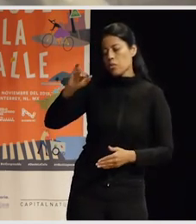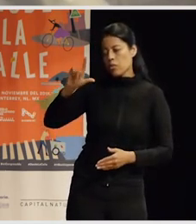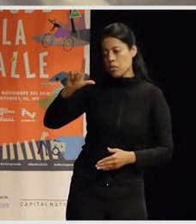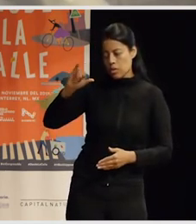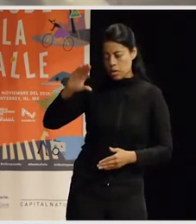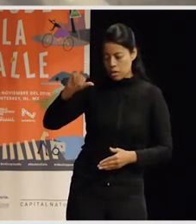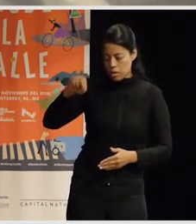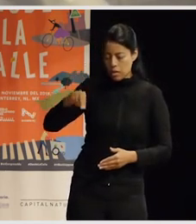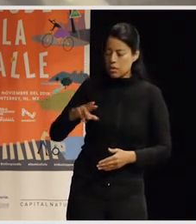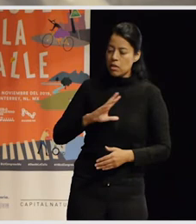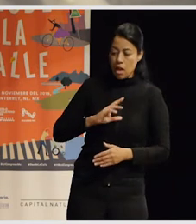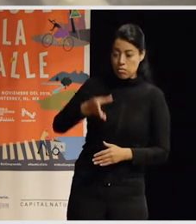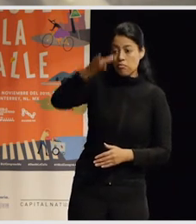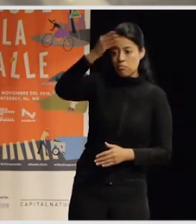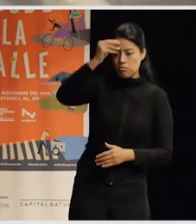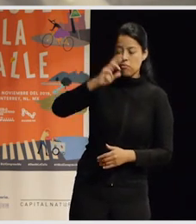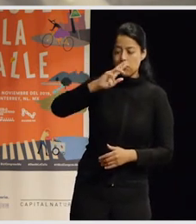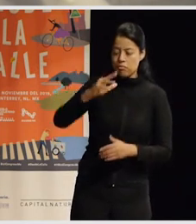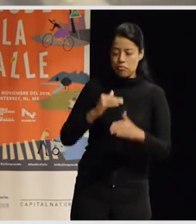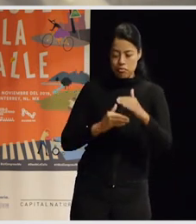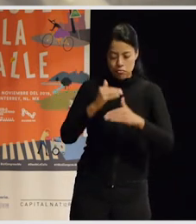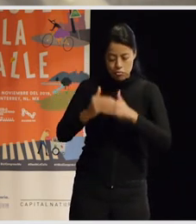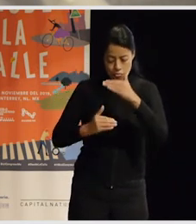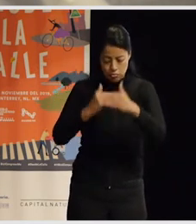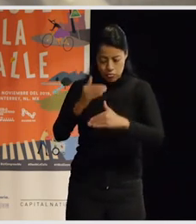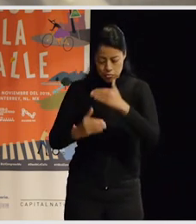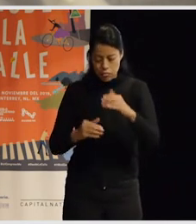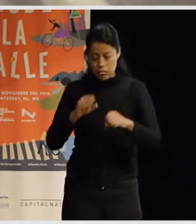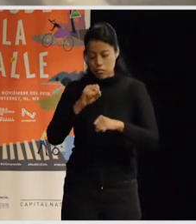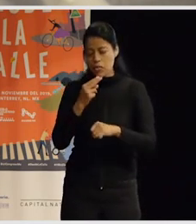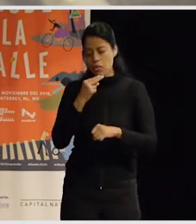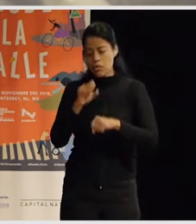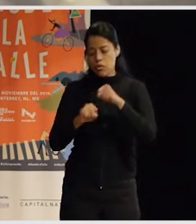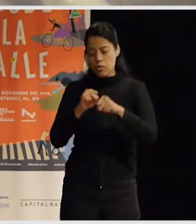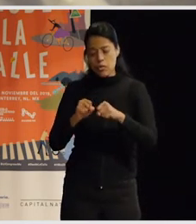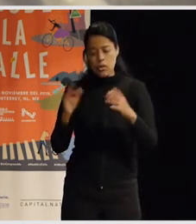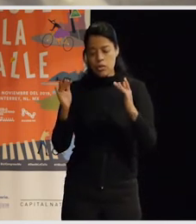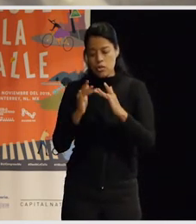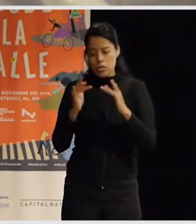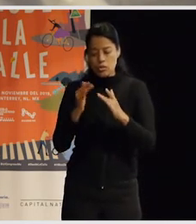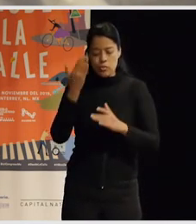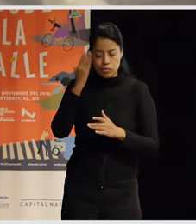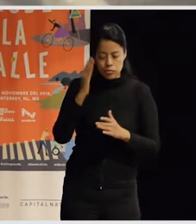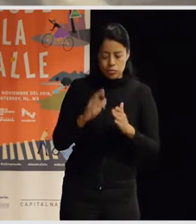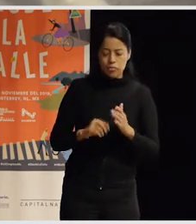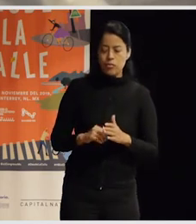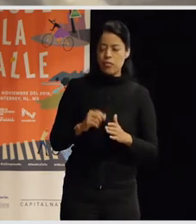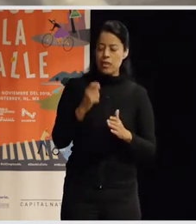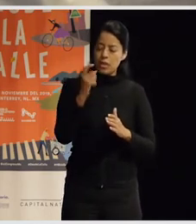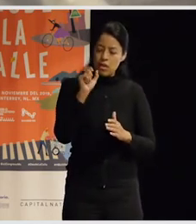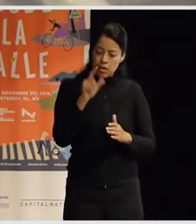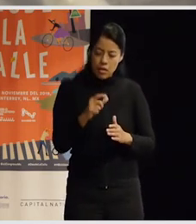propio proceso inicialmente todo era esto era a través de red de redes sociales y también hicimos unos spots de radio